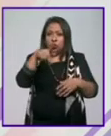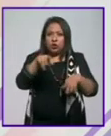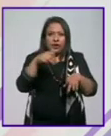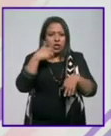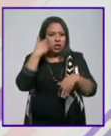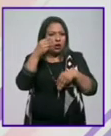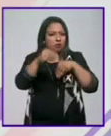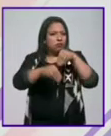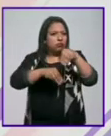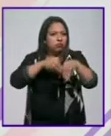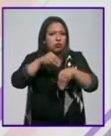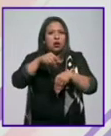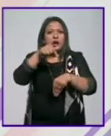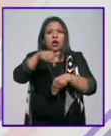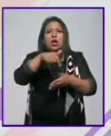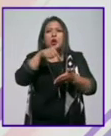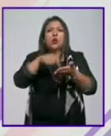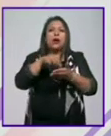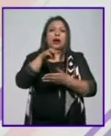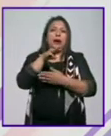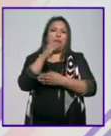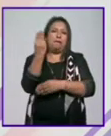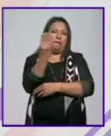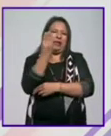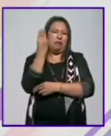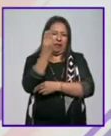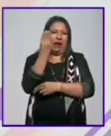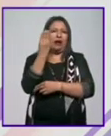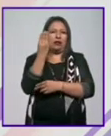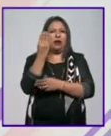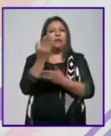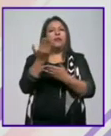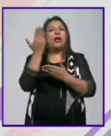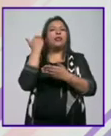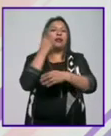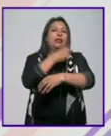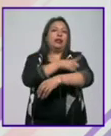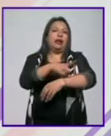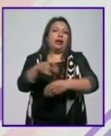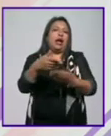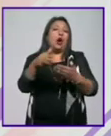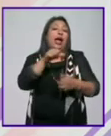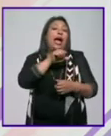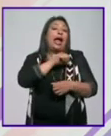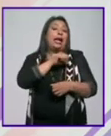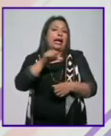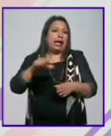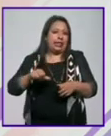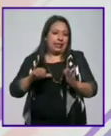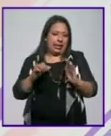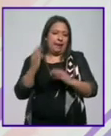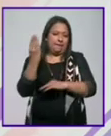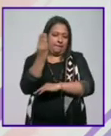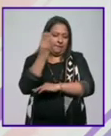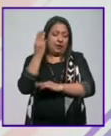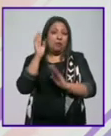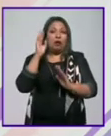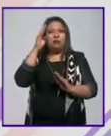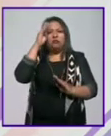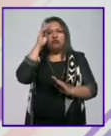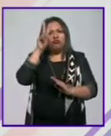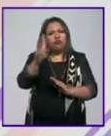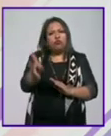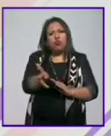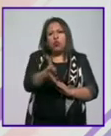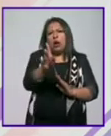seguir desarrollando, lo está desarrollando en Milpalta, que es una de las, bueno, antes delegaciones, ahora alcaldías que consideramos y que son